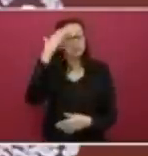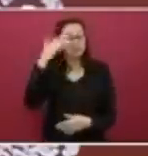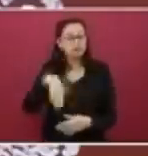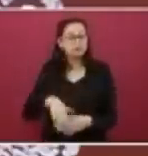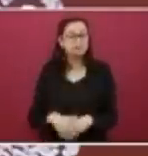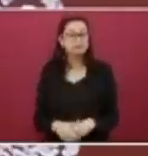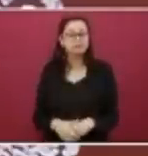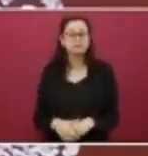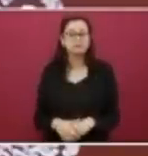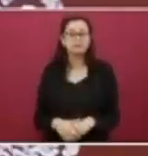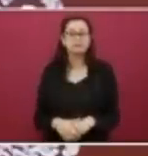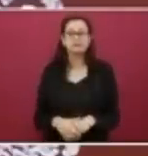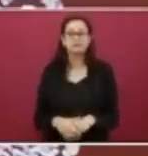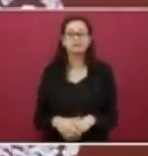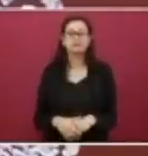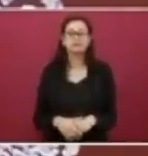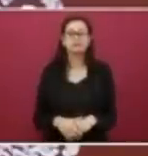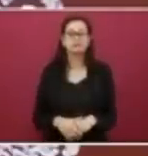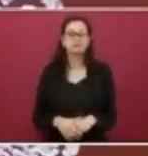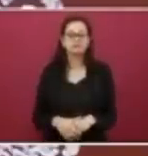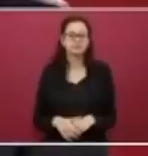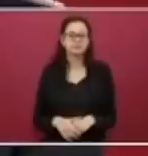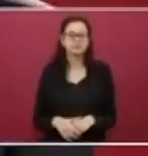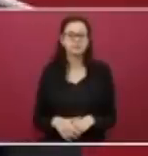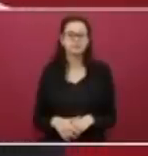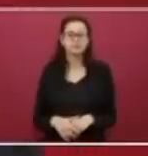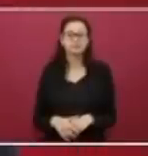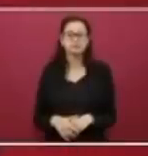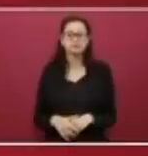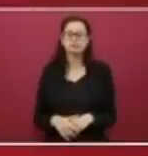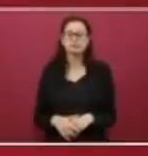una situación d